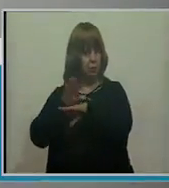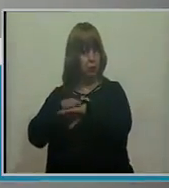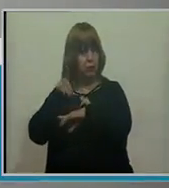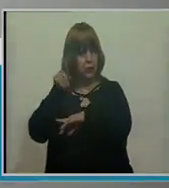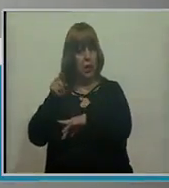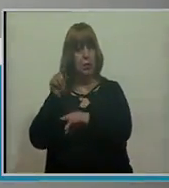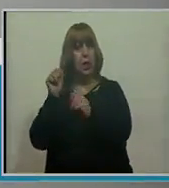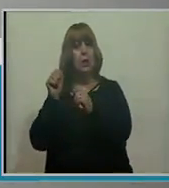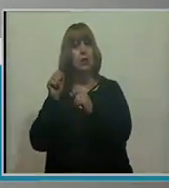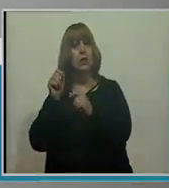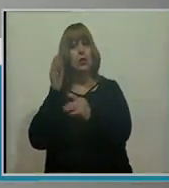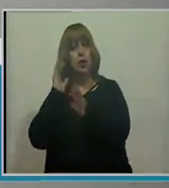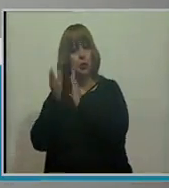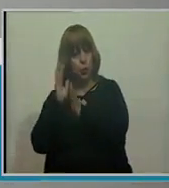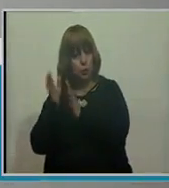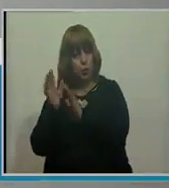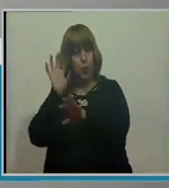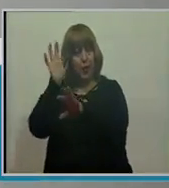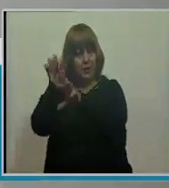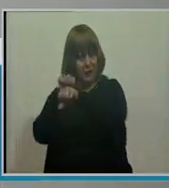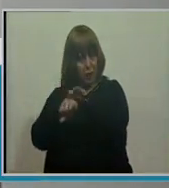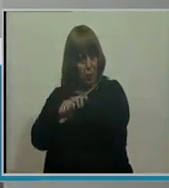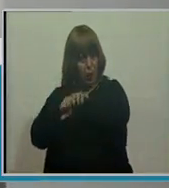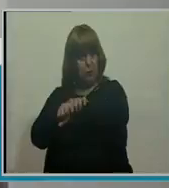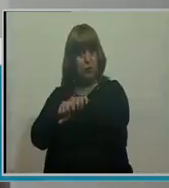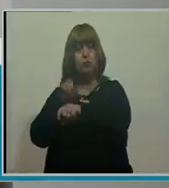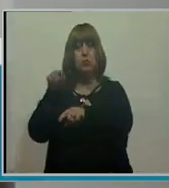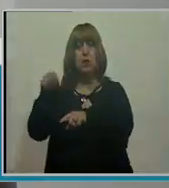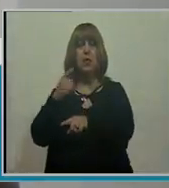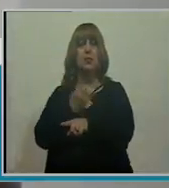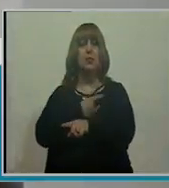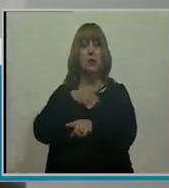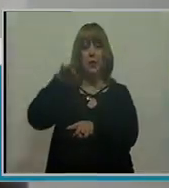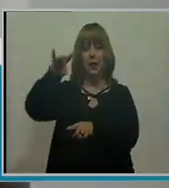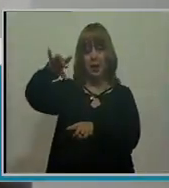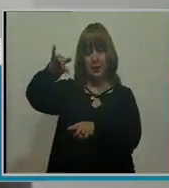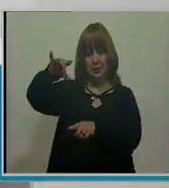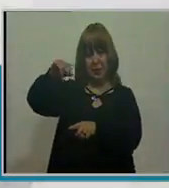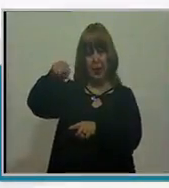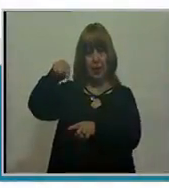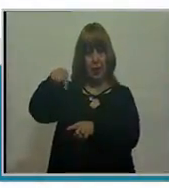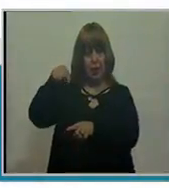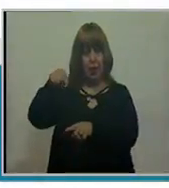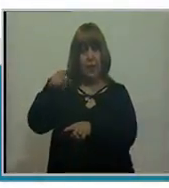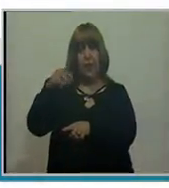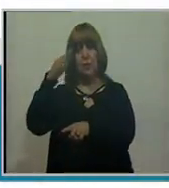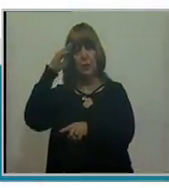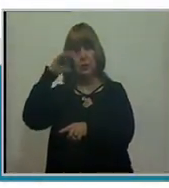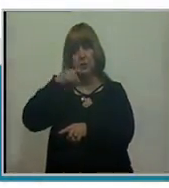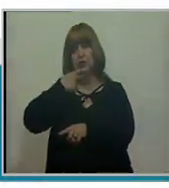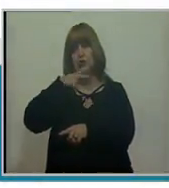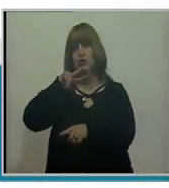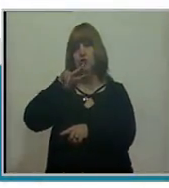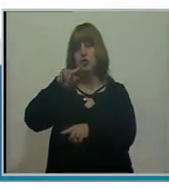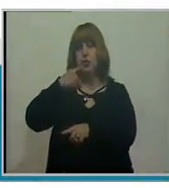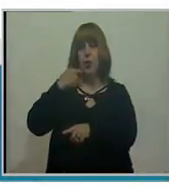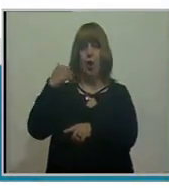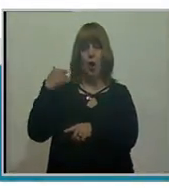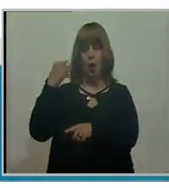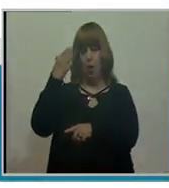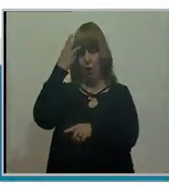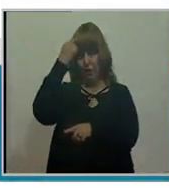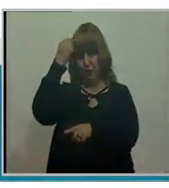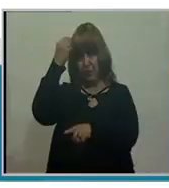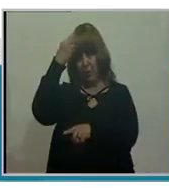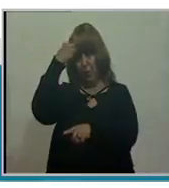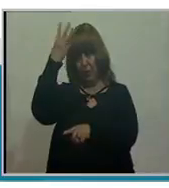el casino de suboficiales, un centro clandestino de detención de mujeres que funcionaba en dependencias militares de la capital mendocina